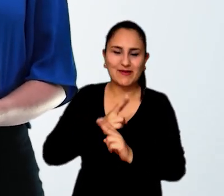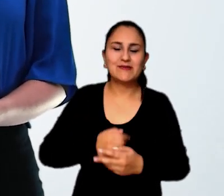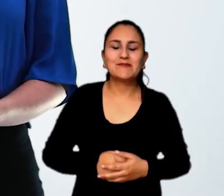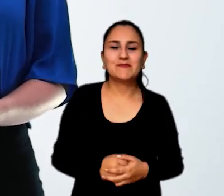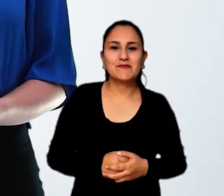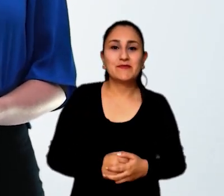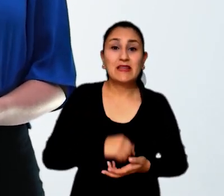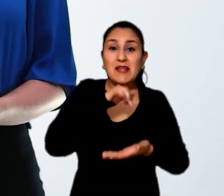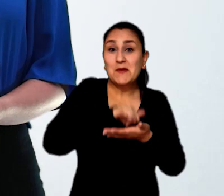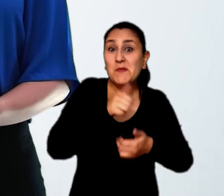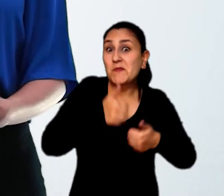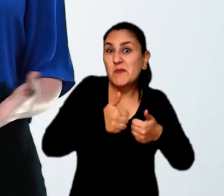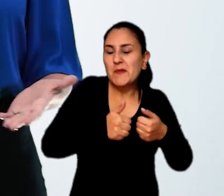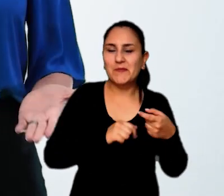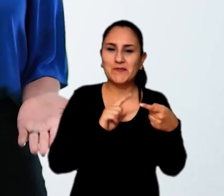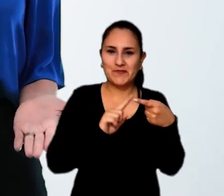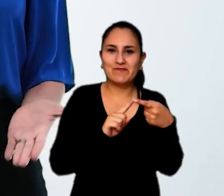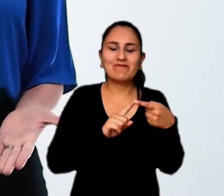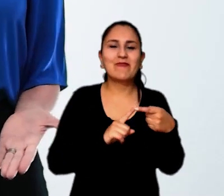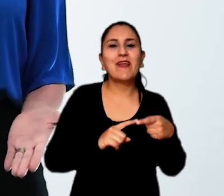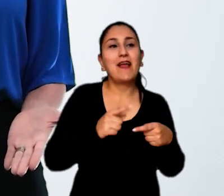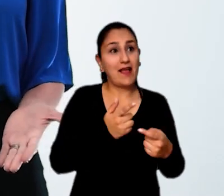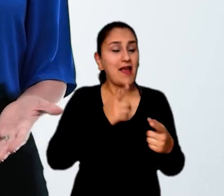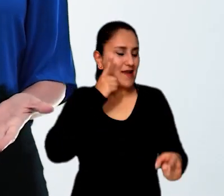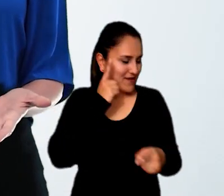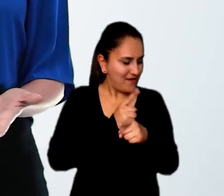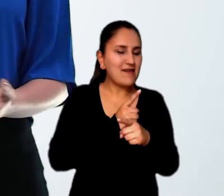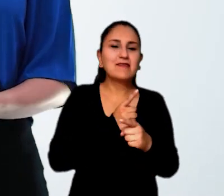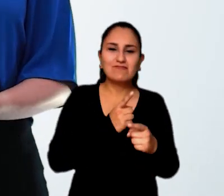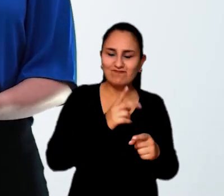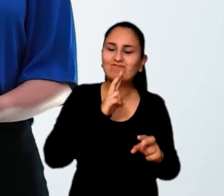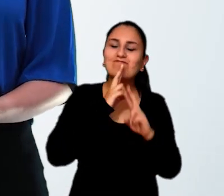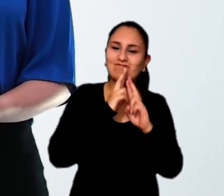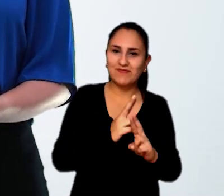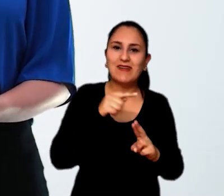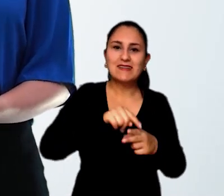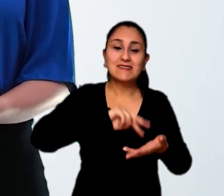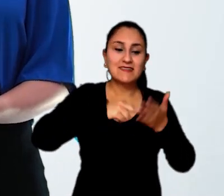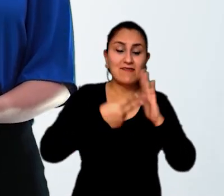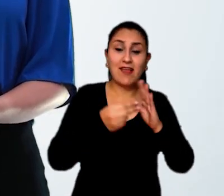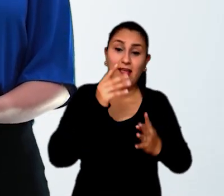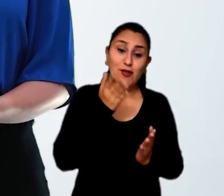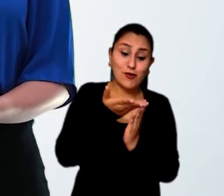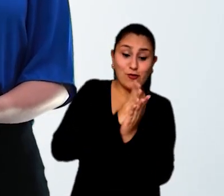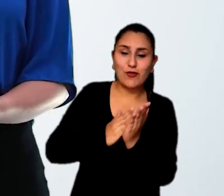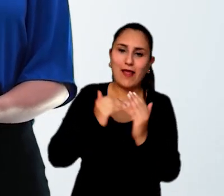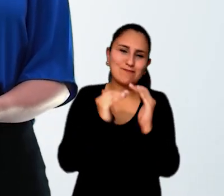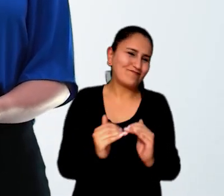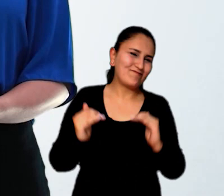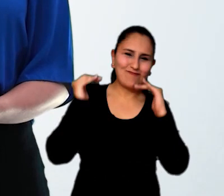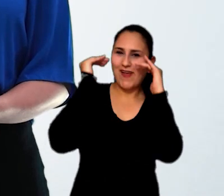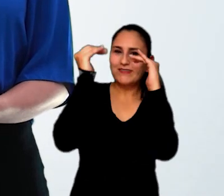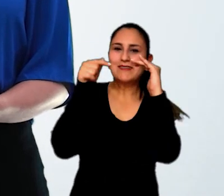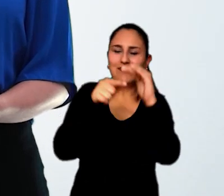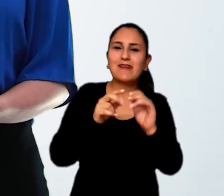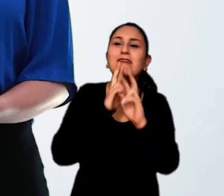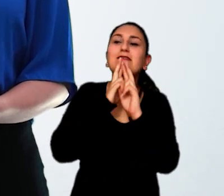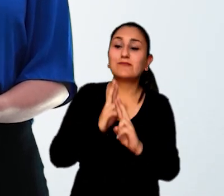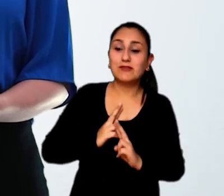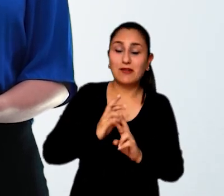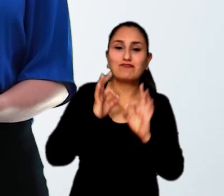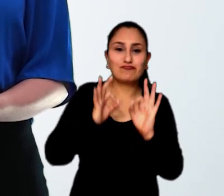los cuales son respuesta esperada corresponde a la más alta valoración que puedo obtener una respuesta y